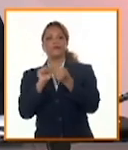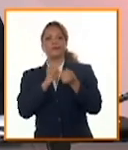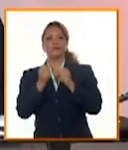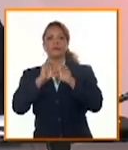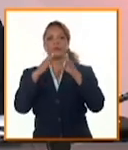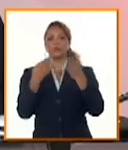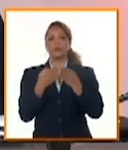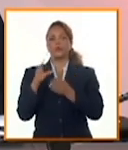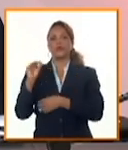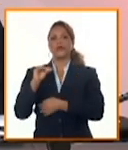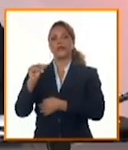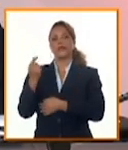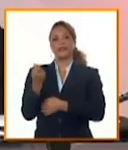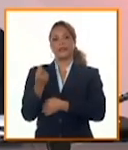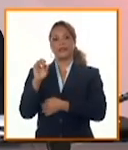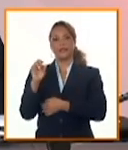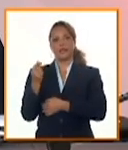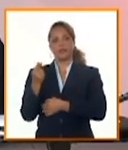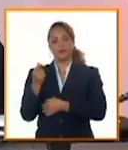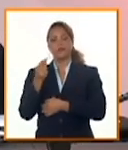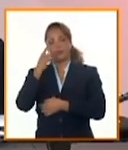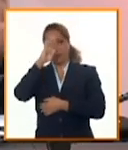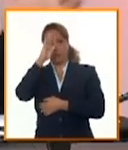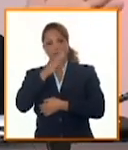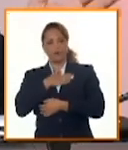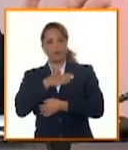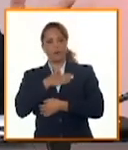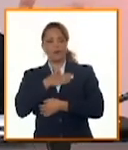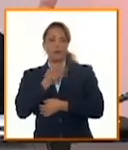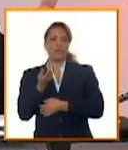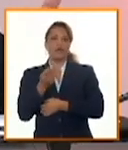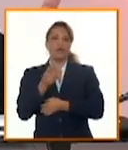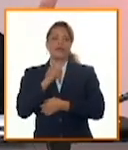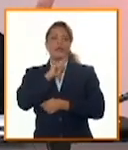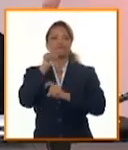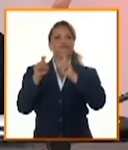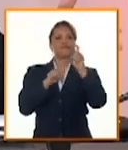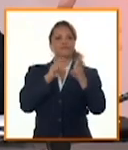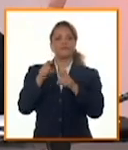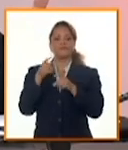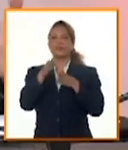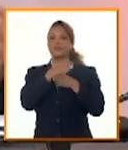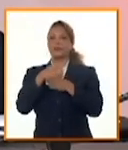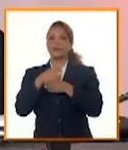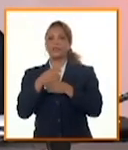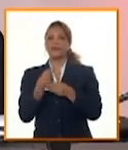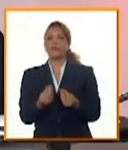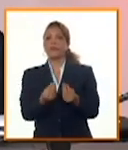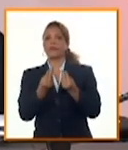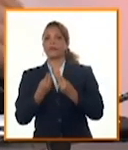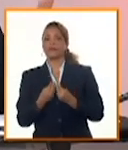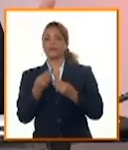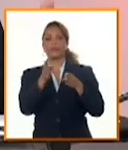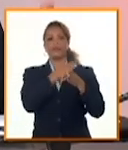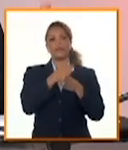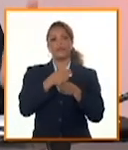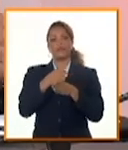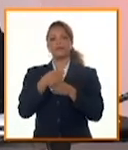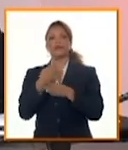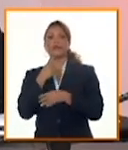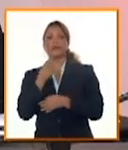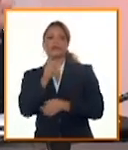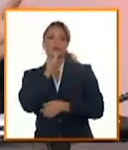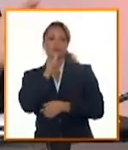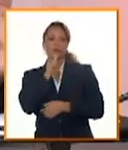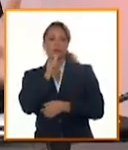los flujos monetarios en Cuba las opiniones han sido diversas hemos recibido de una y otro tipo algunos Por